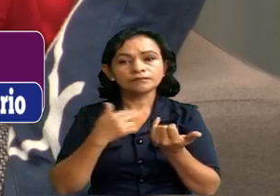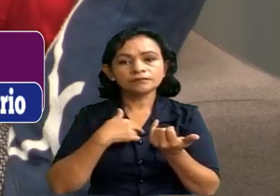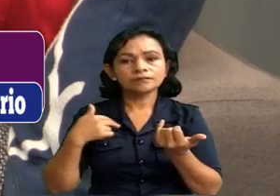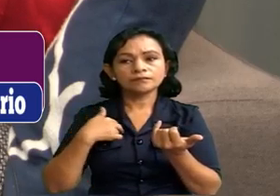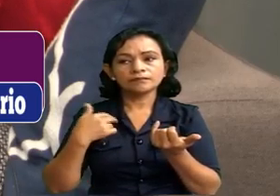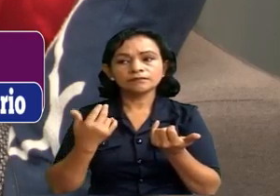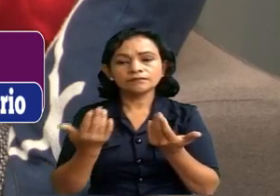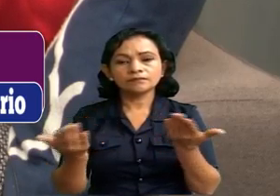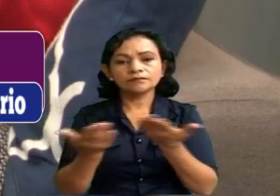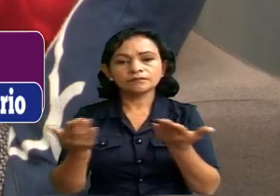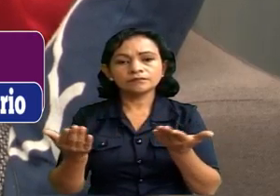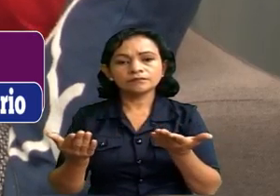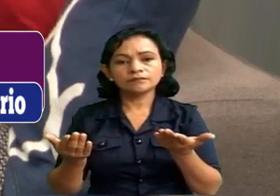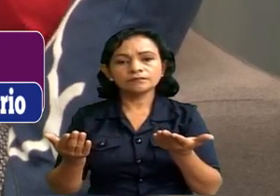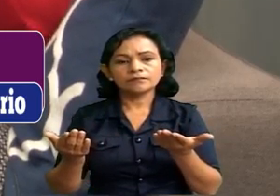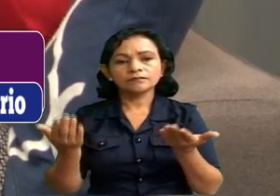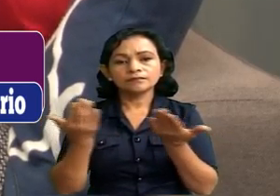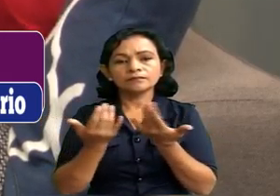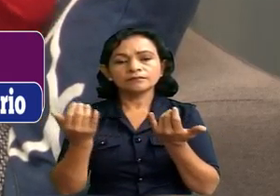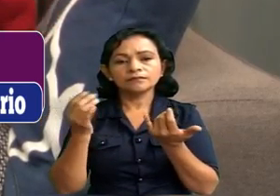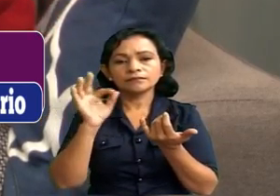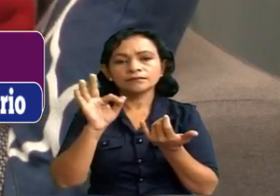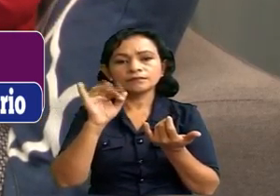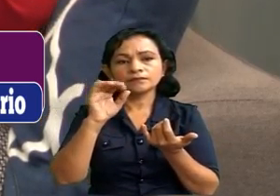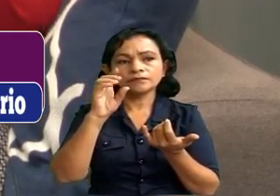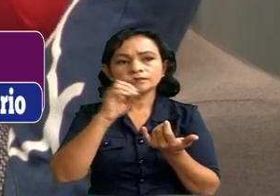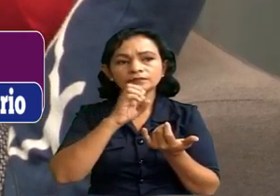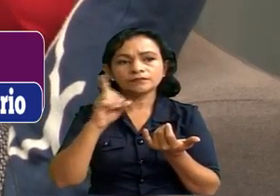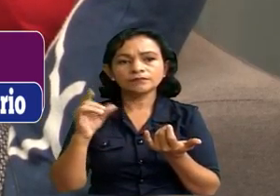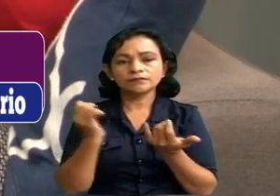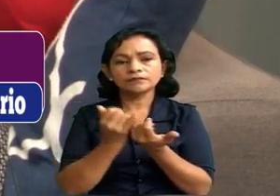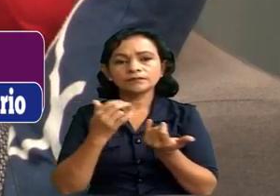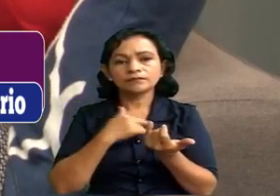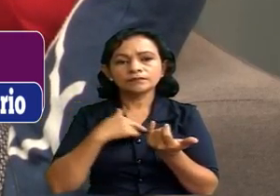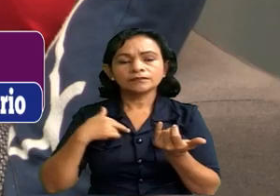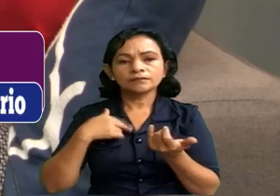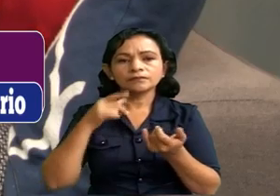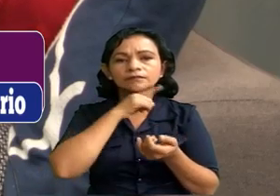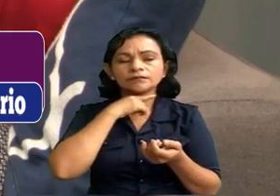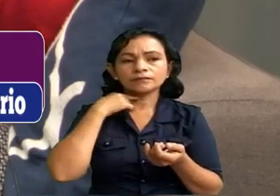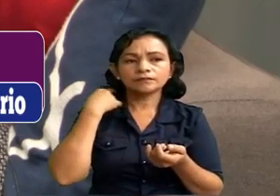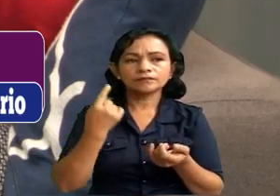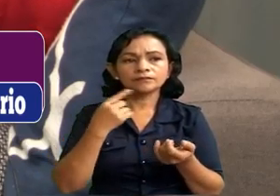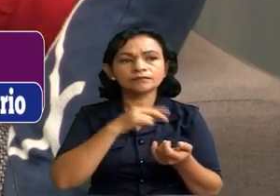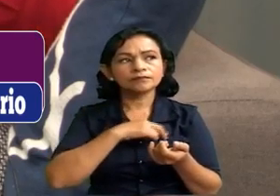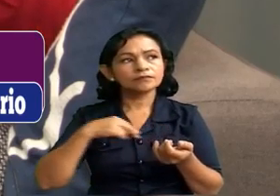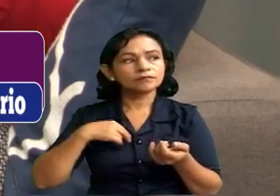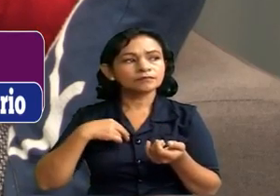Sandino, el sueño de Martí, el sueño de Fidel, pero que él lo hizo realidad. Él lo hizo realidad